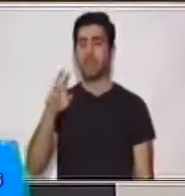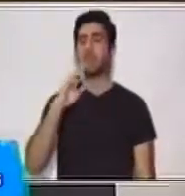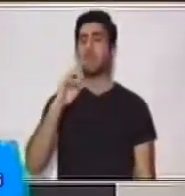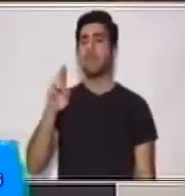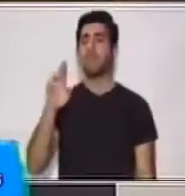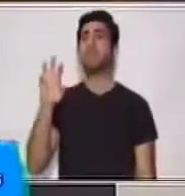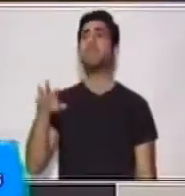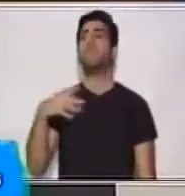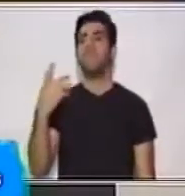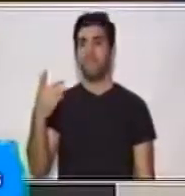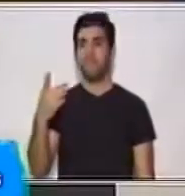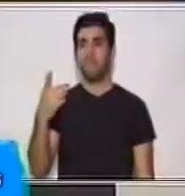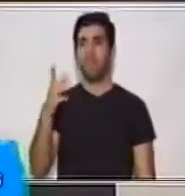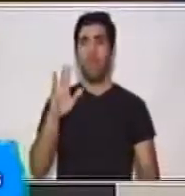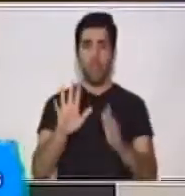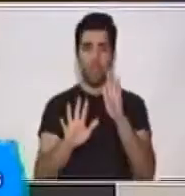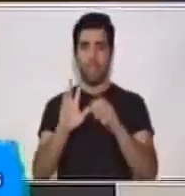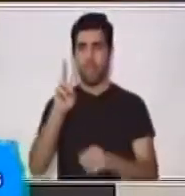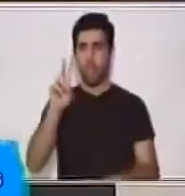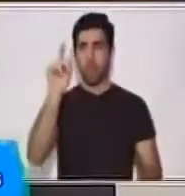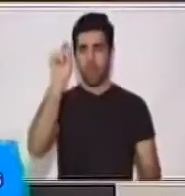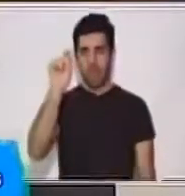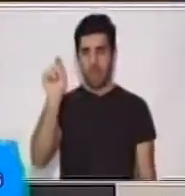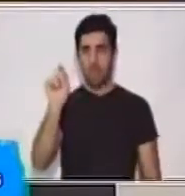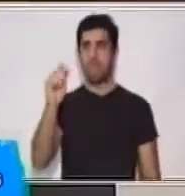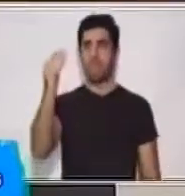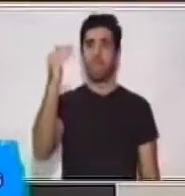es adyacente, que va a ser 12,